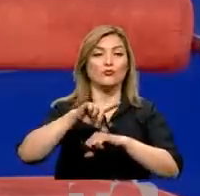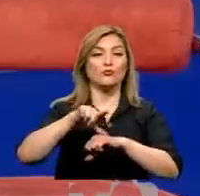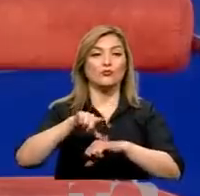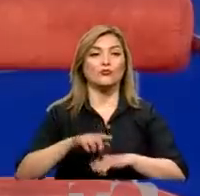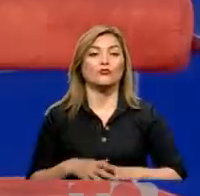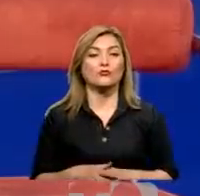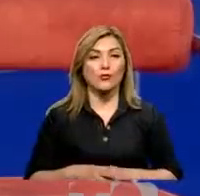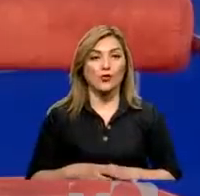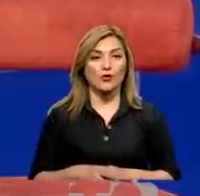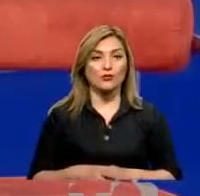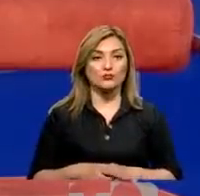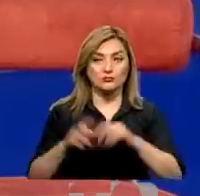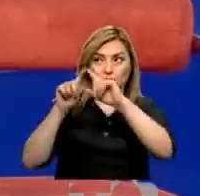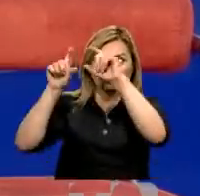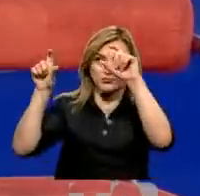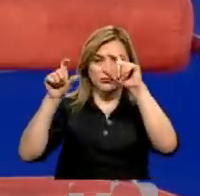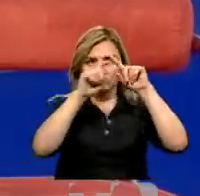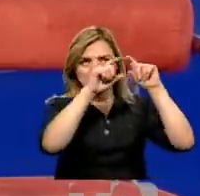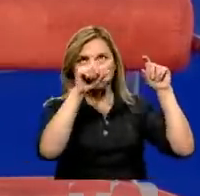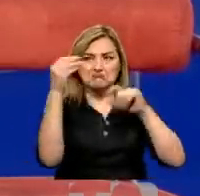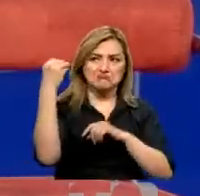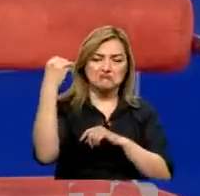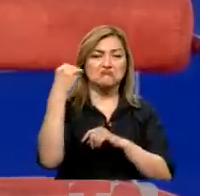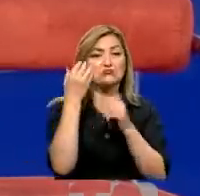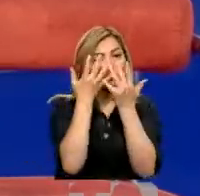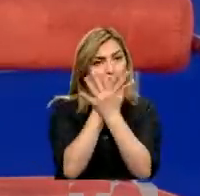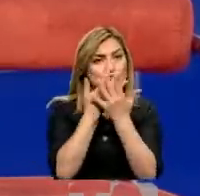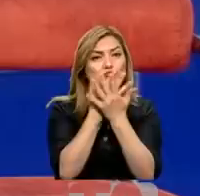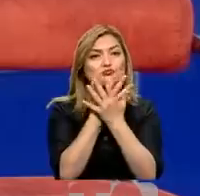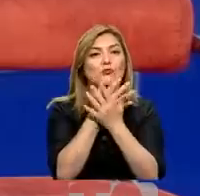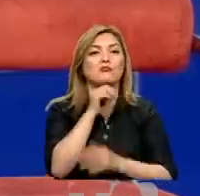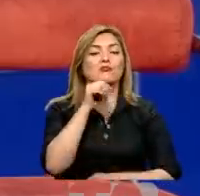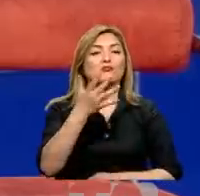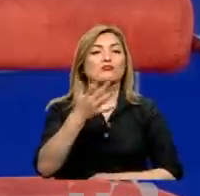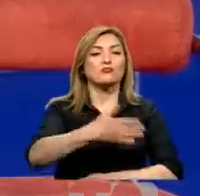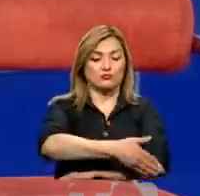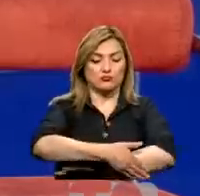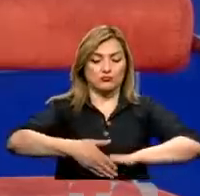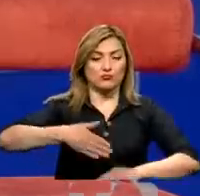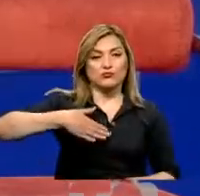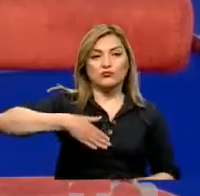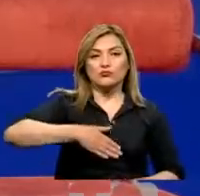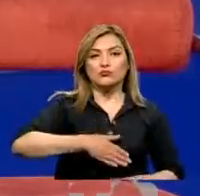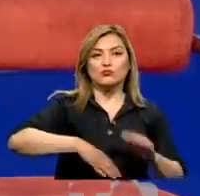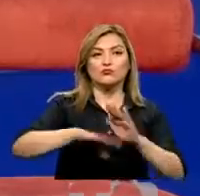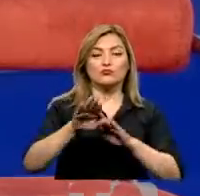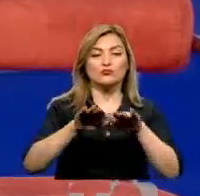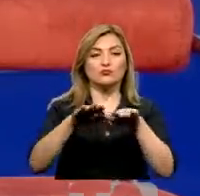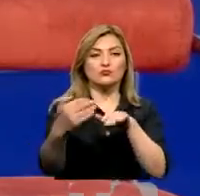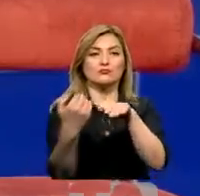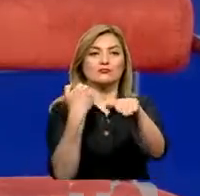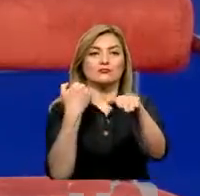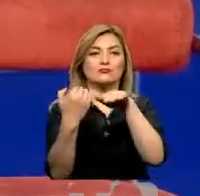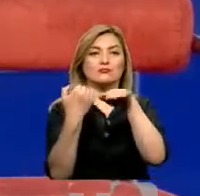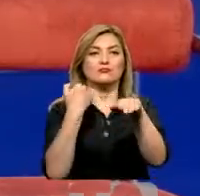6:22. Señalética confusa o falta de la misma causa inconvenientes en la avenida Simón Bolívar, una de las más transitadas de Quito.